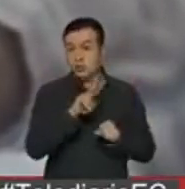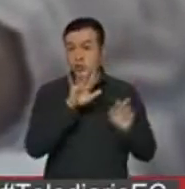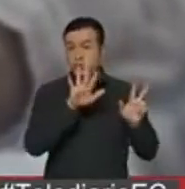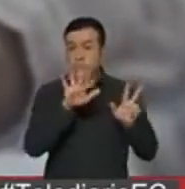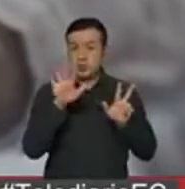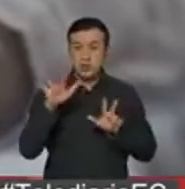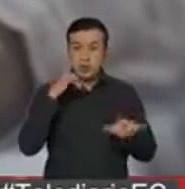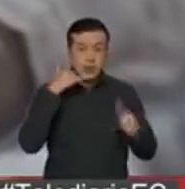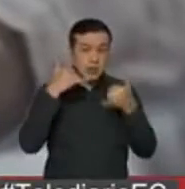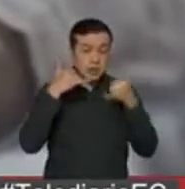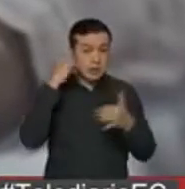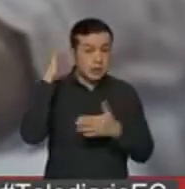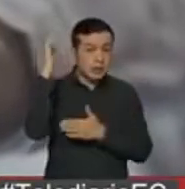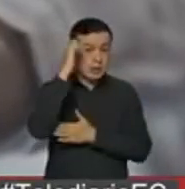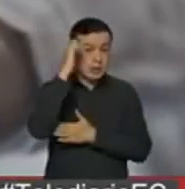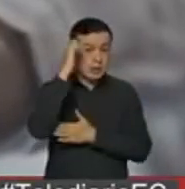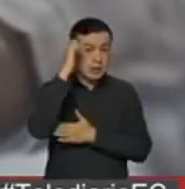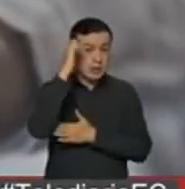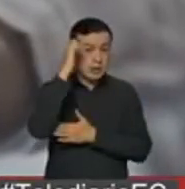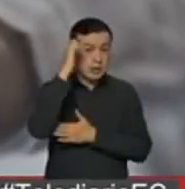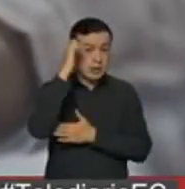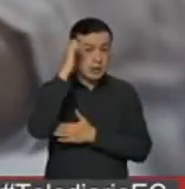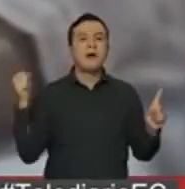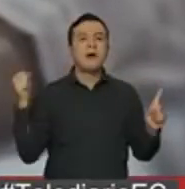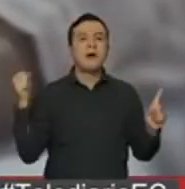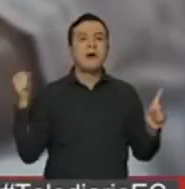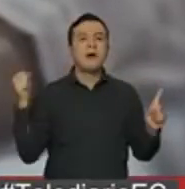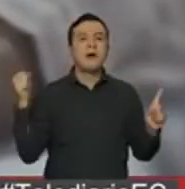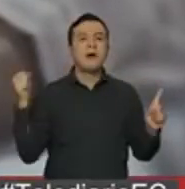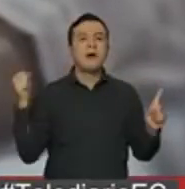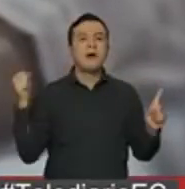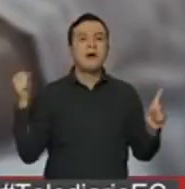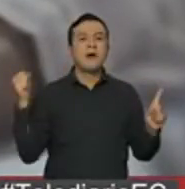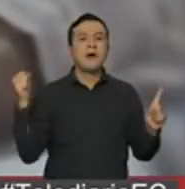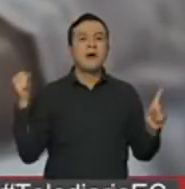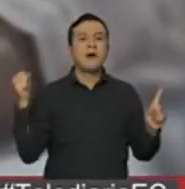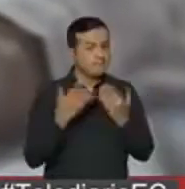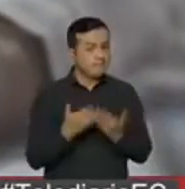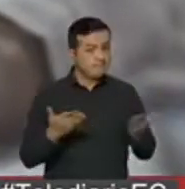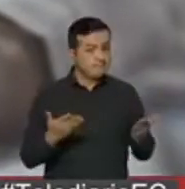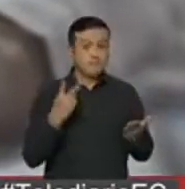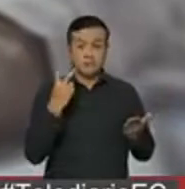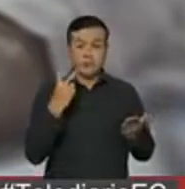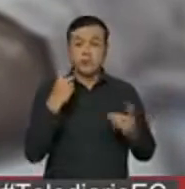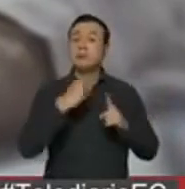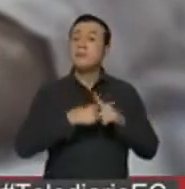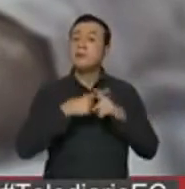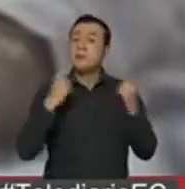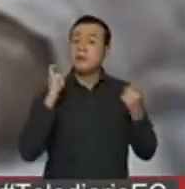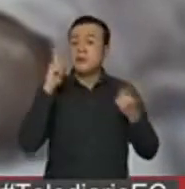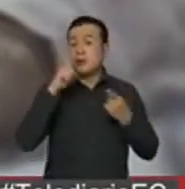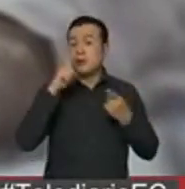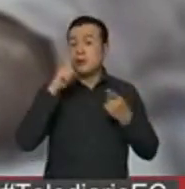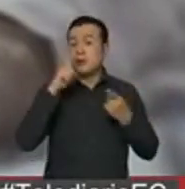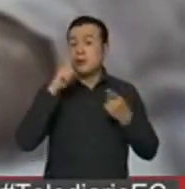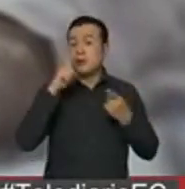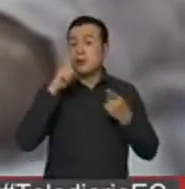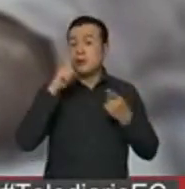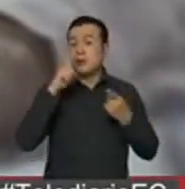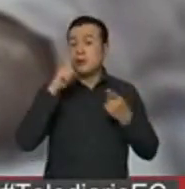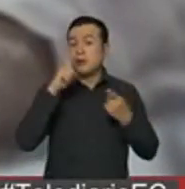38.288 llamadas de emergencia relacionadas a violencia intrafamiliar y de género entre el 12 de marzo y el 20 de julio.